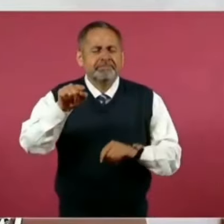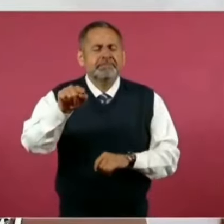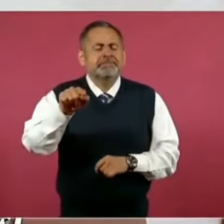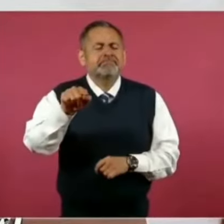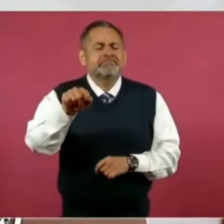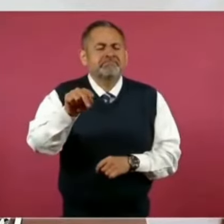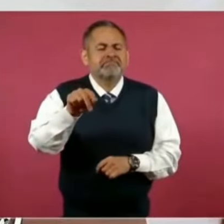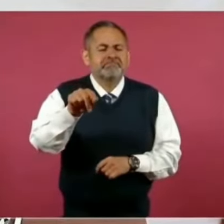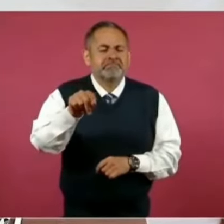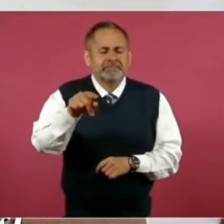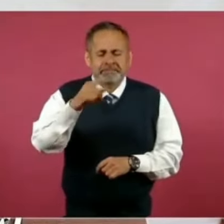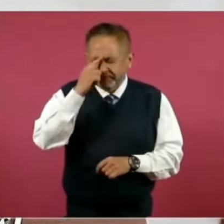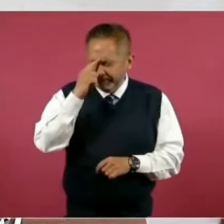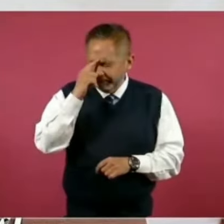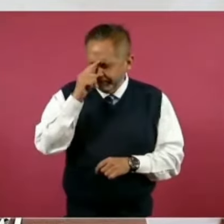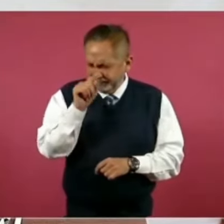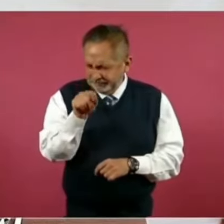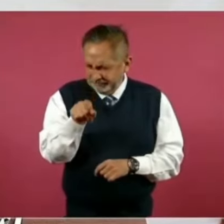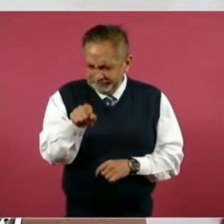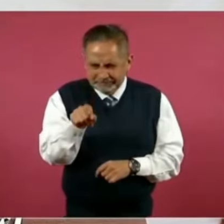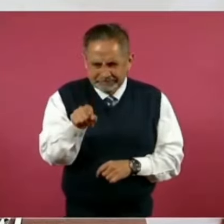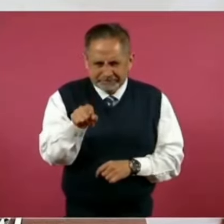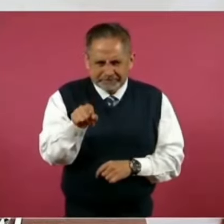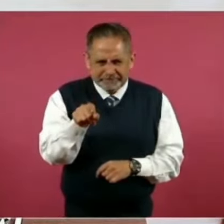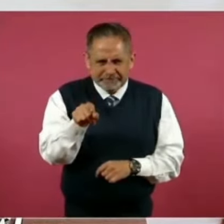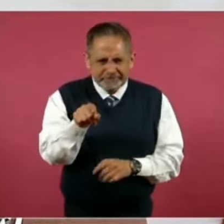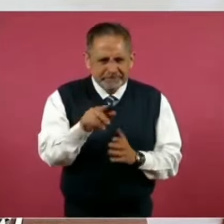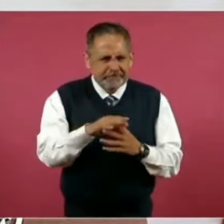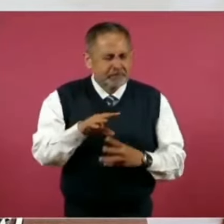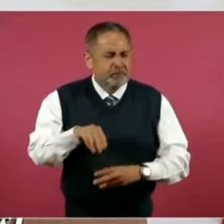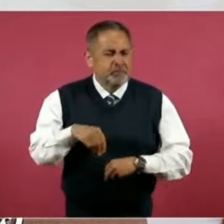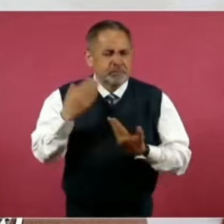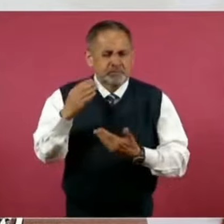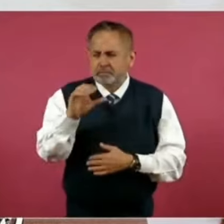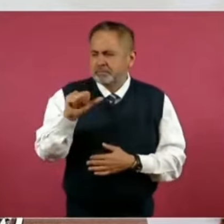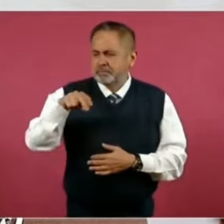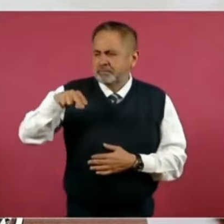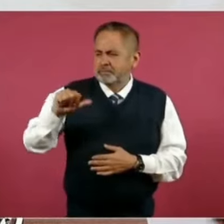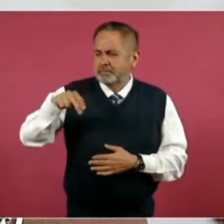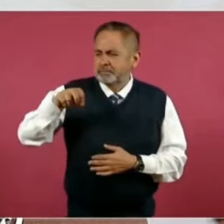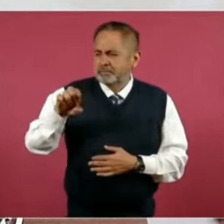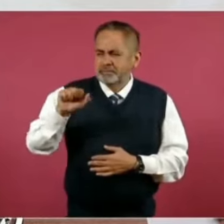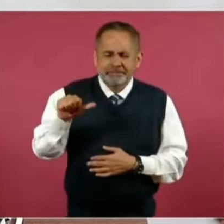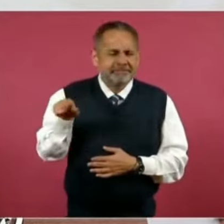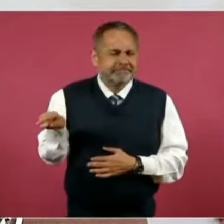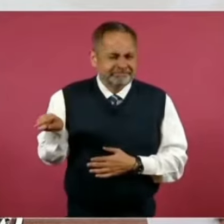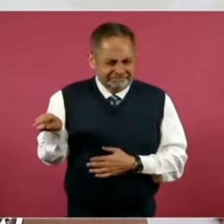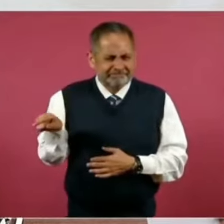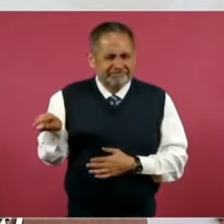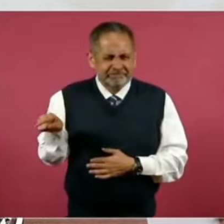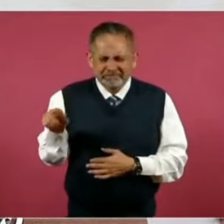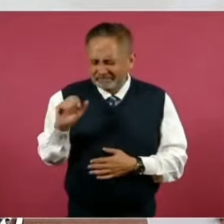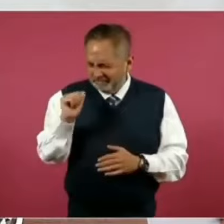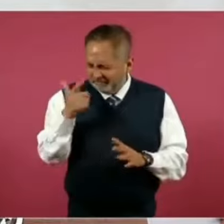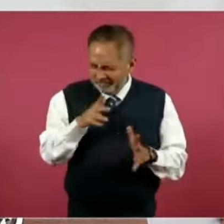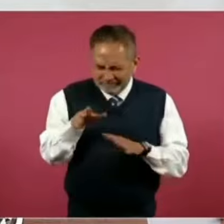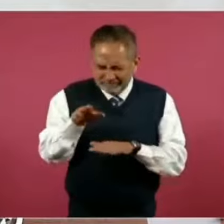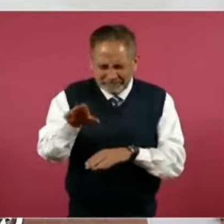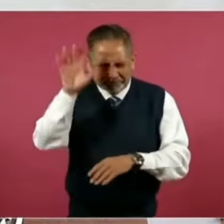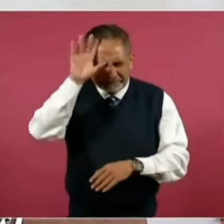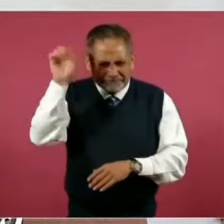Creo que es en el poema de Cananea, o algo de